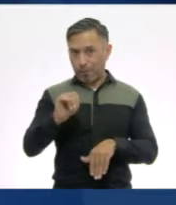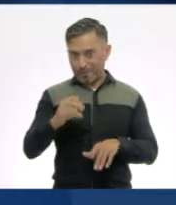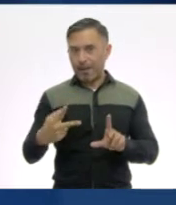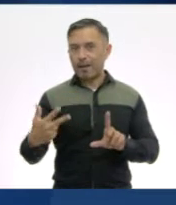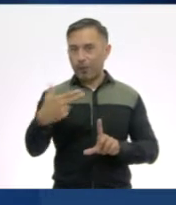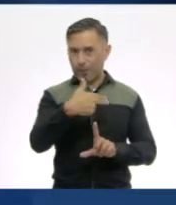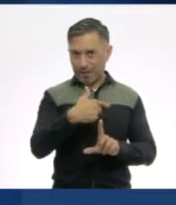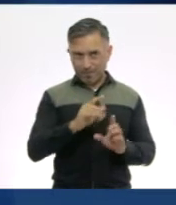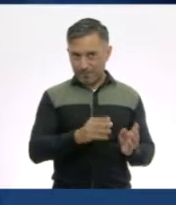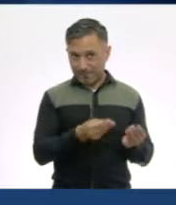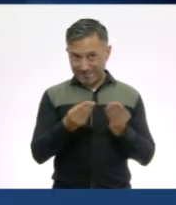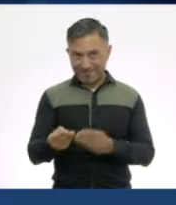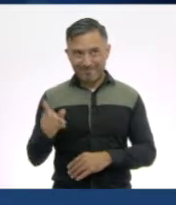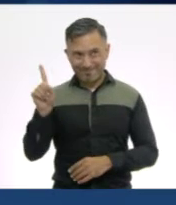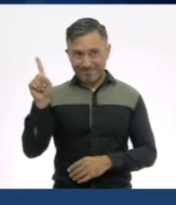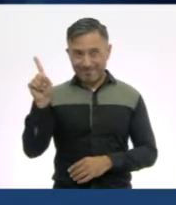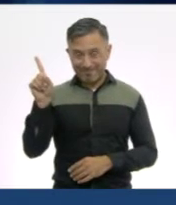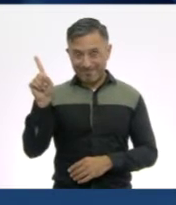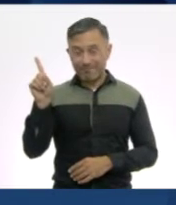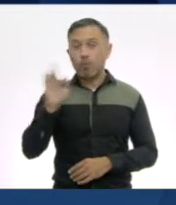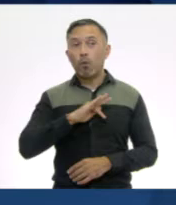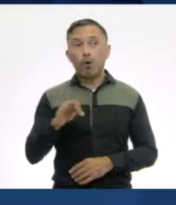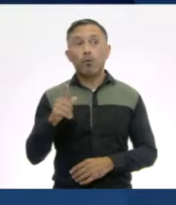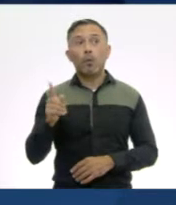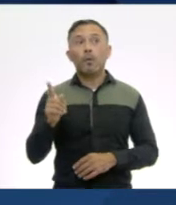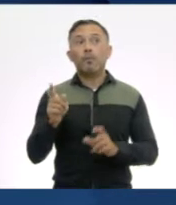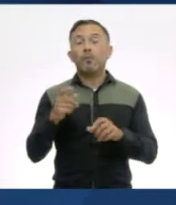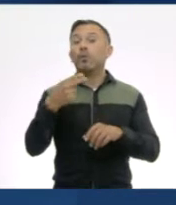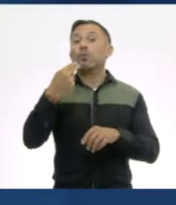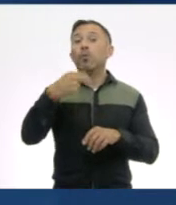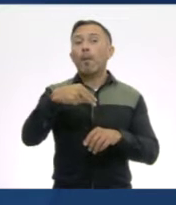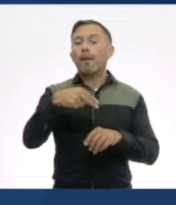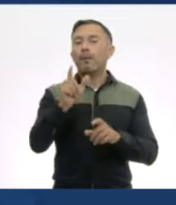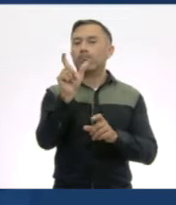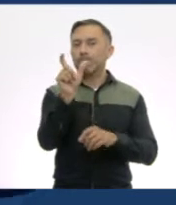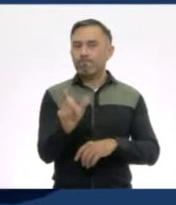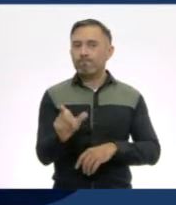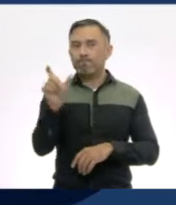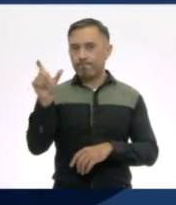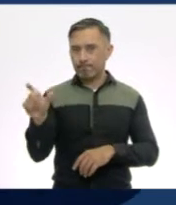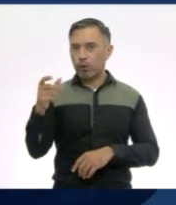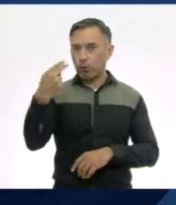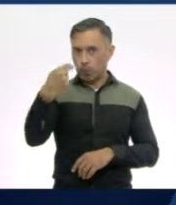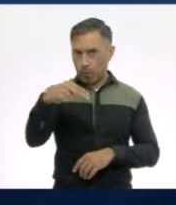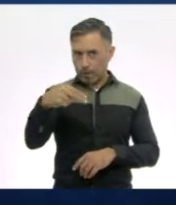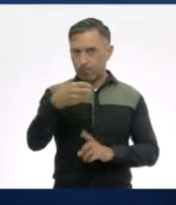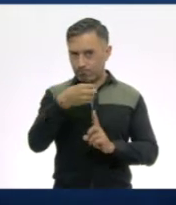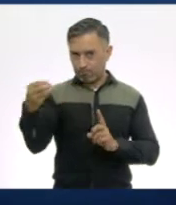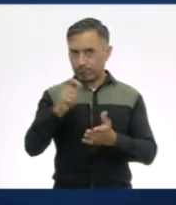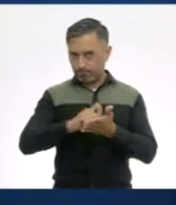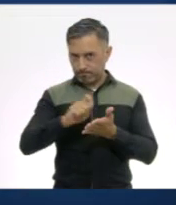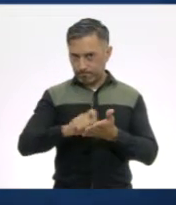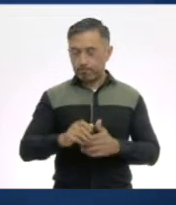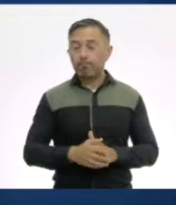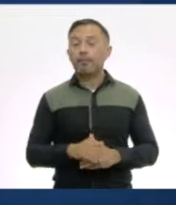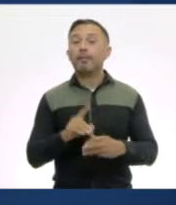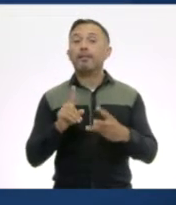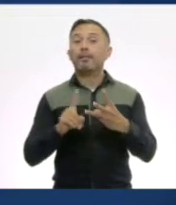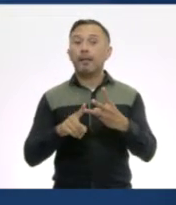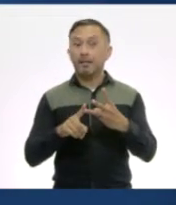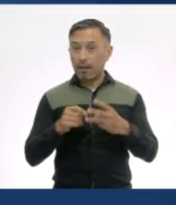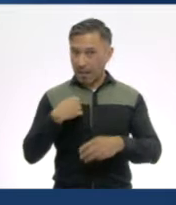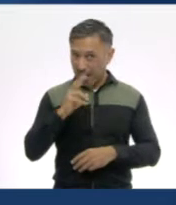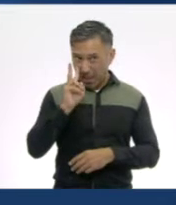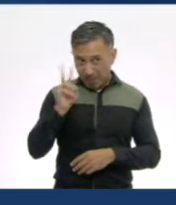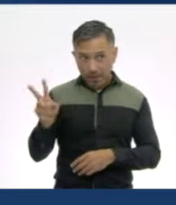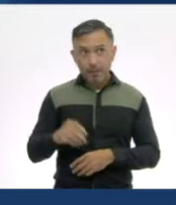nombres en las columnas correspondientes, dice. 3. Observen que hay un 0 y un